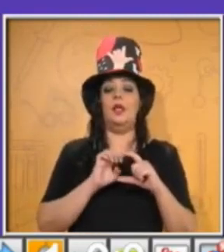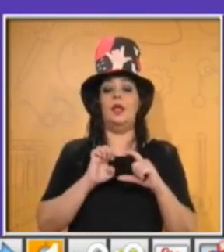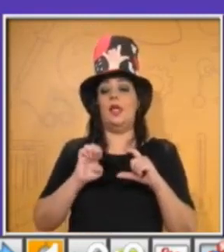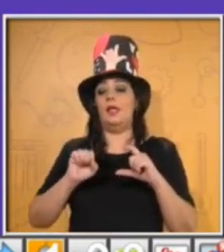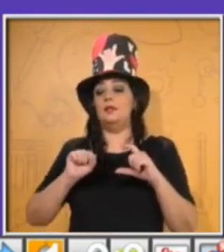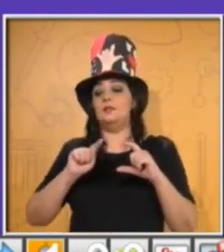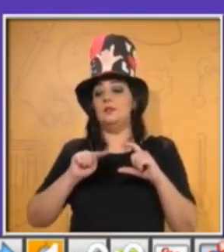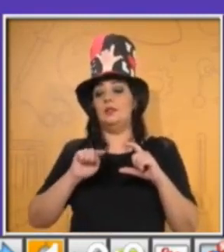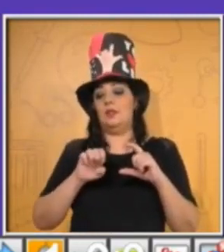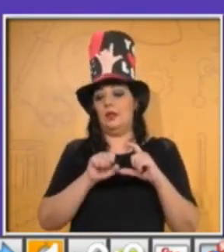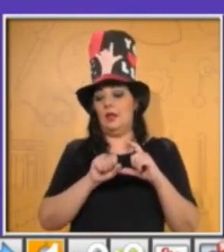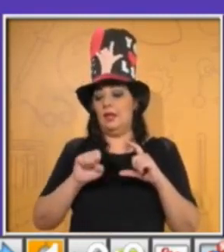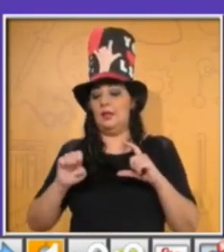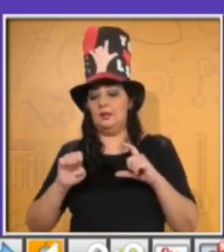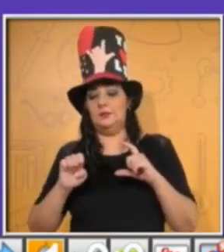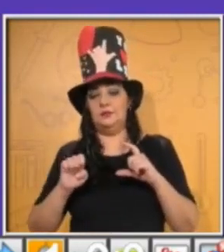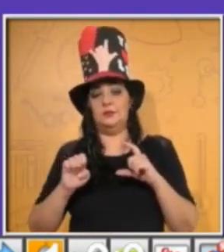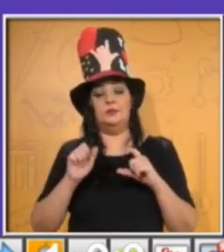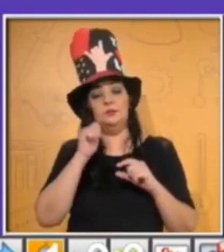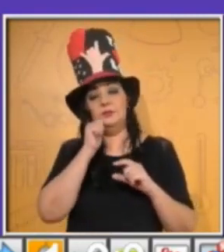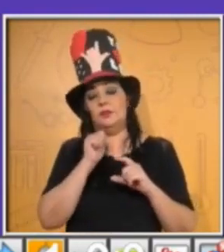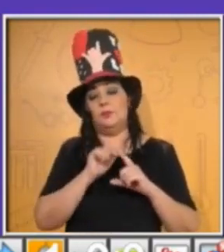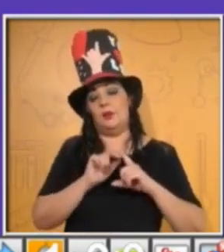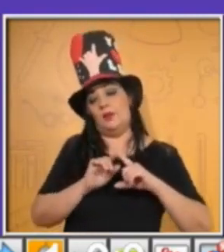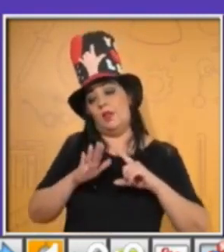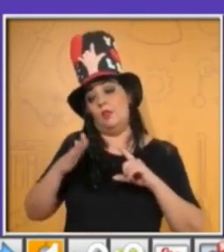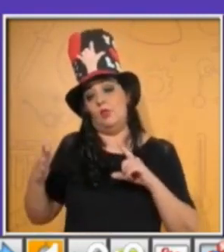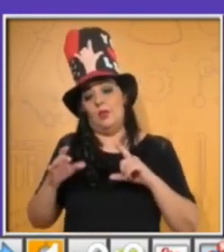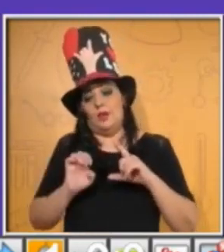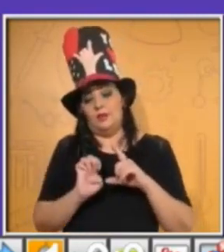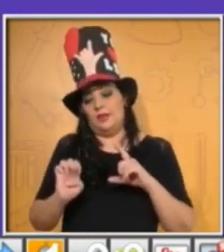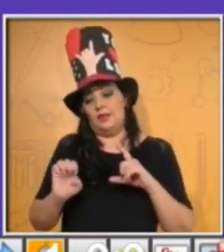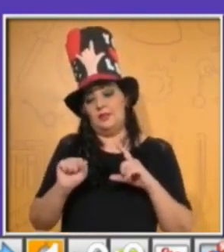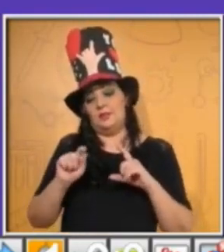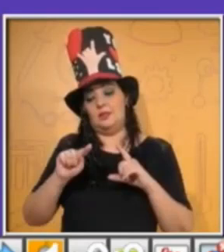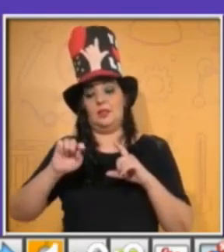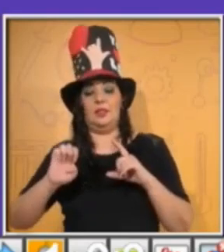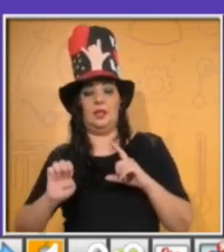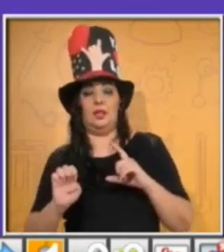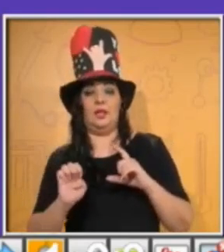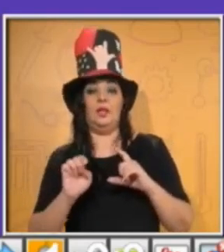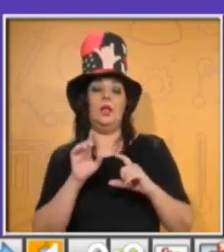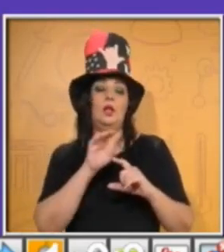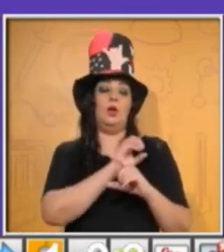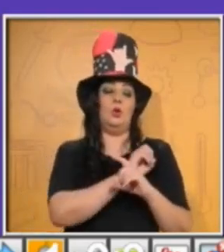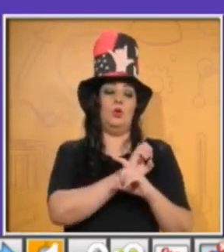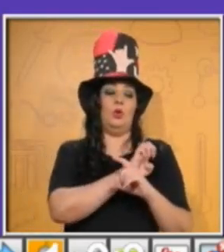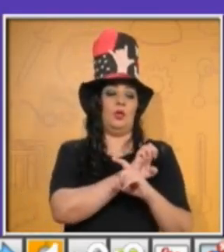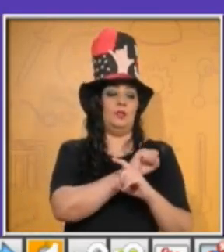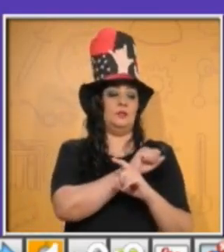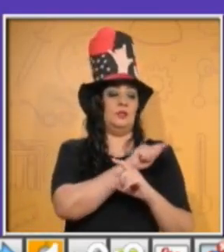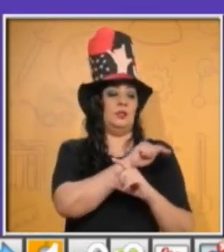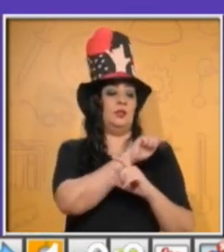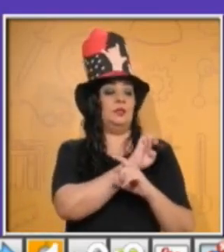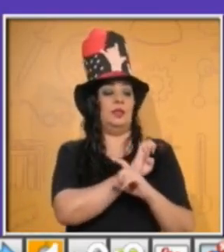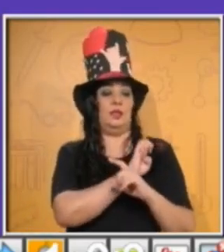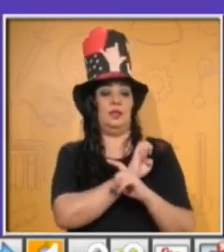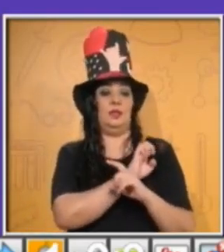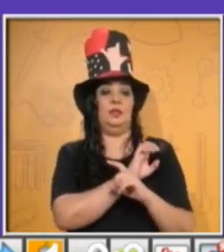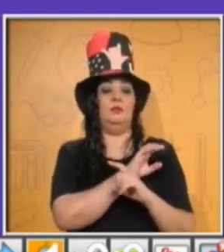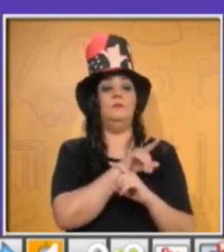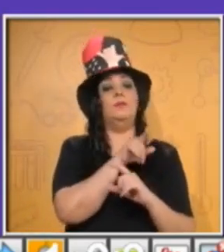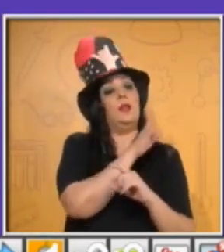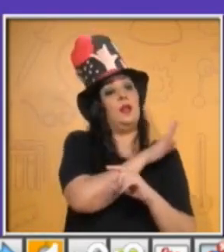se indica siempre, invariablemente, del lado derecho. Y el oeste, pues, del lado izquierdo.